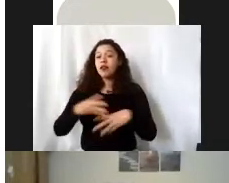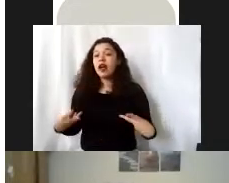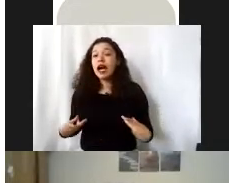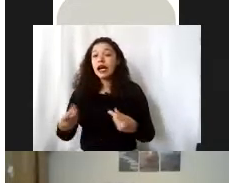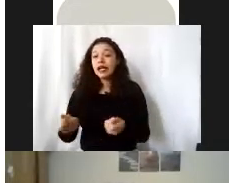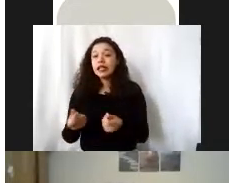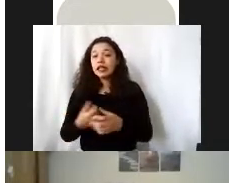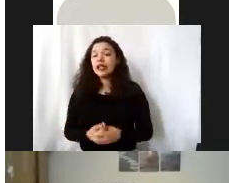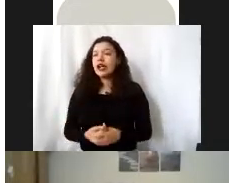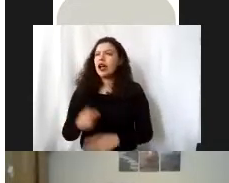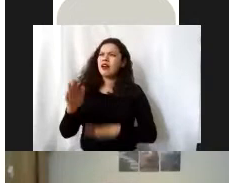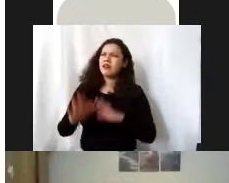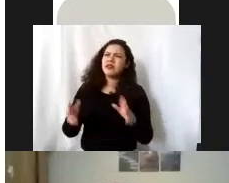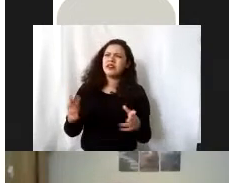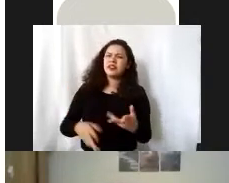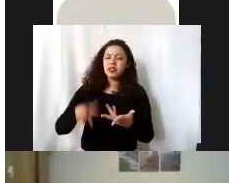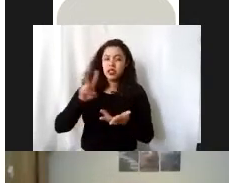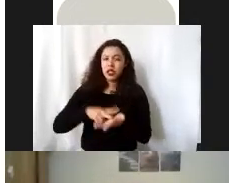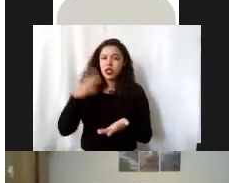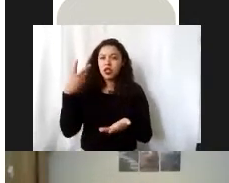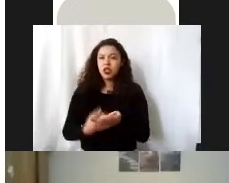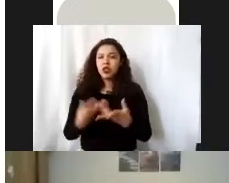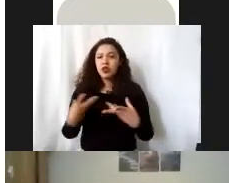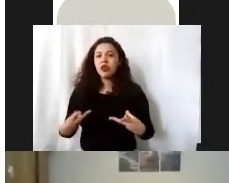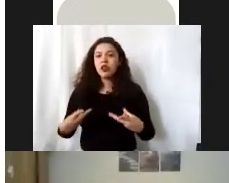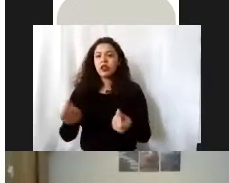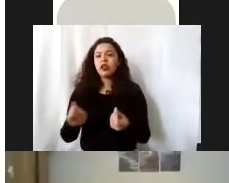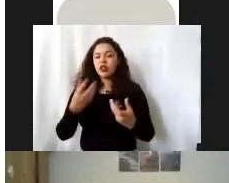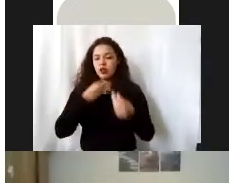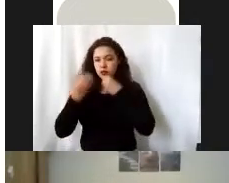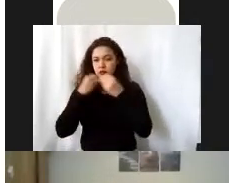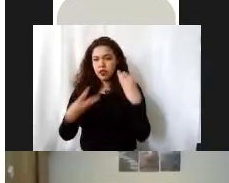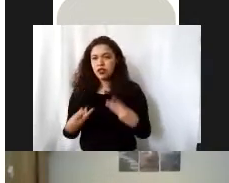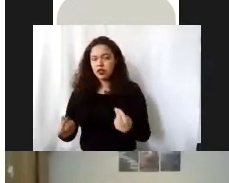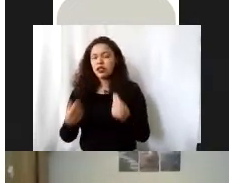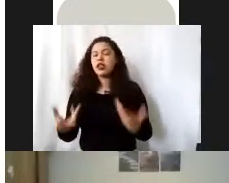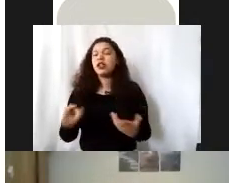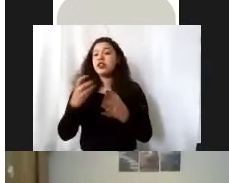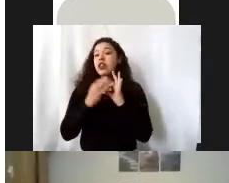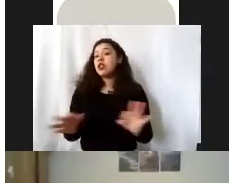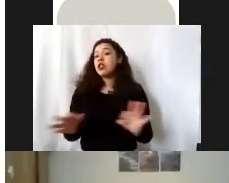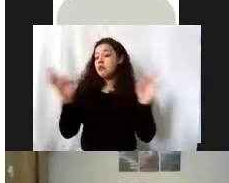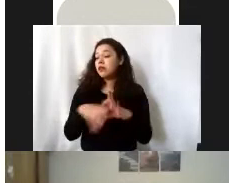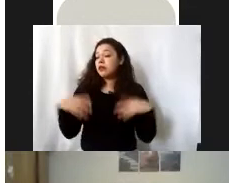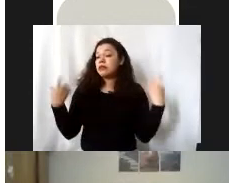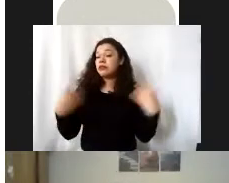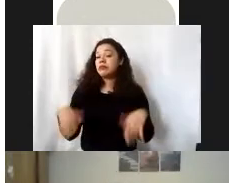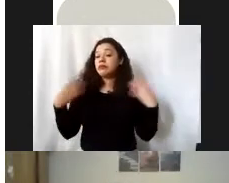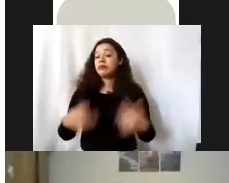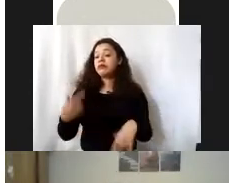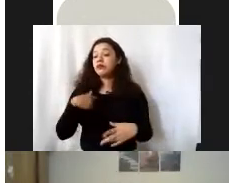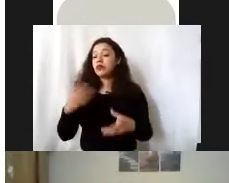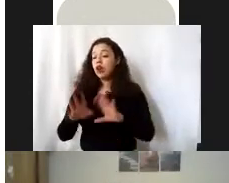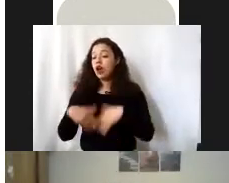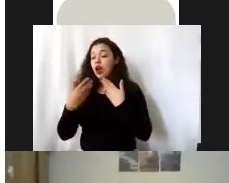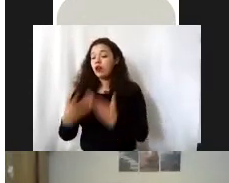veo que es hasta el doble de lo que gastan en comida. Entonces, es una de las variables importantes que no puedo dejar fuera para que no abandonen